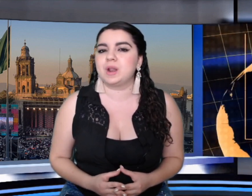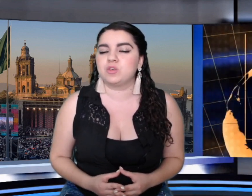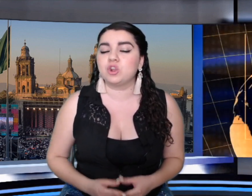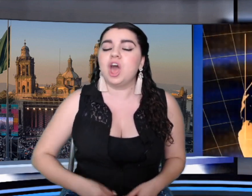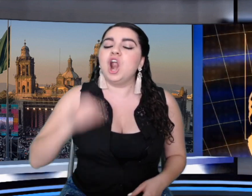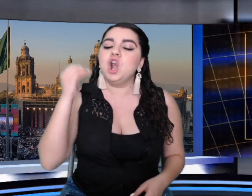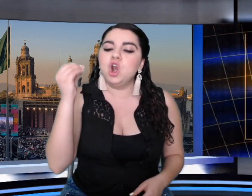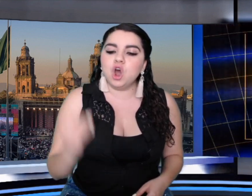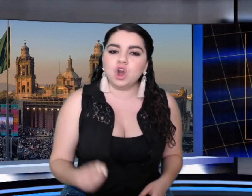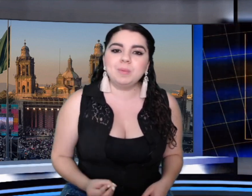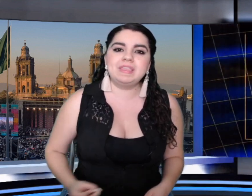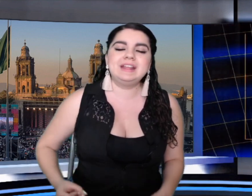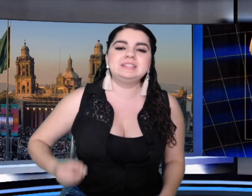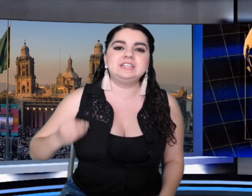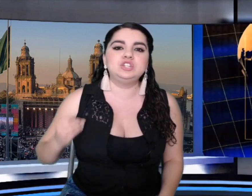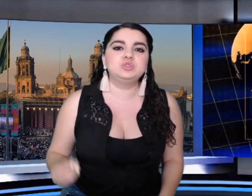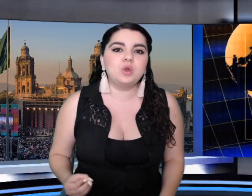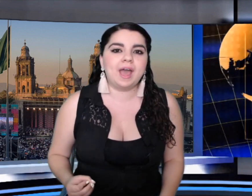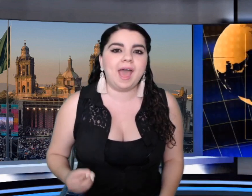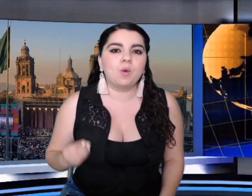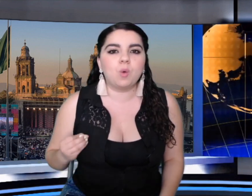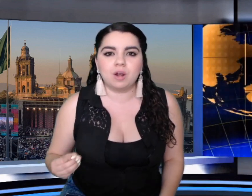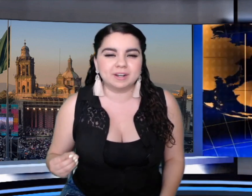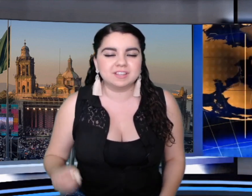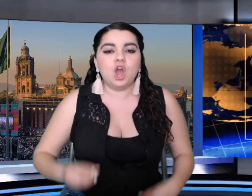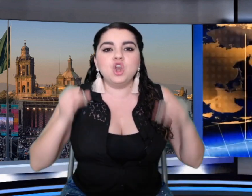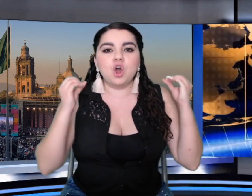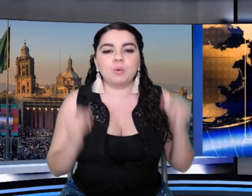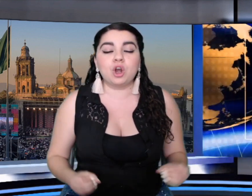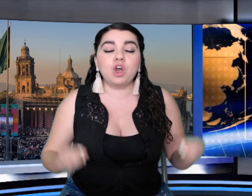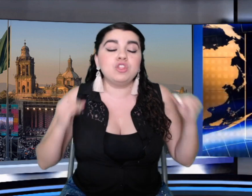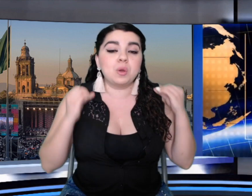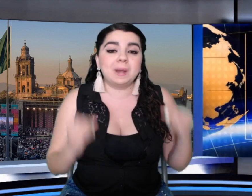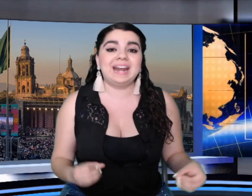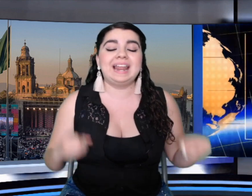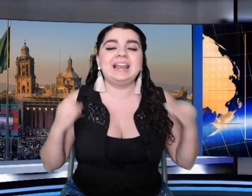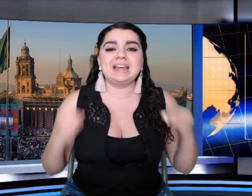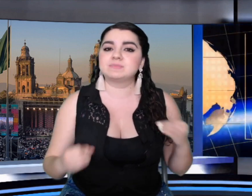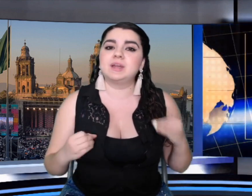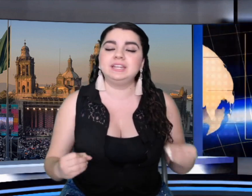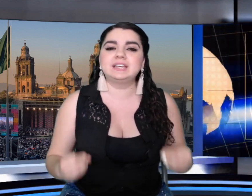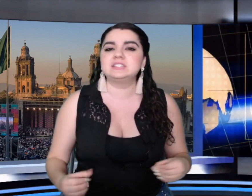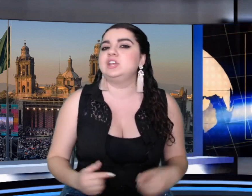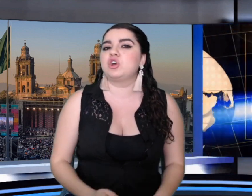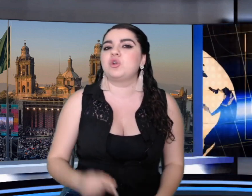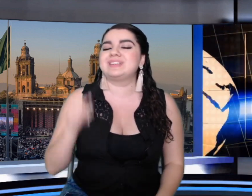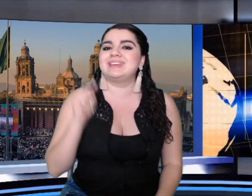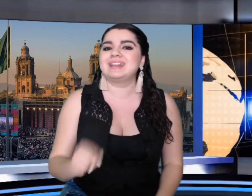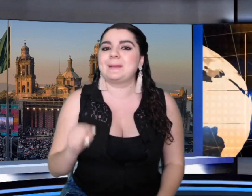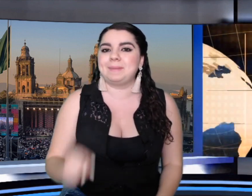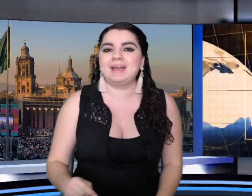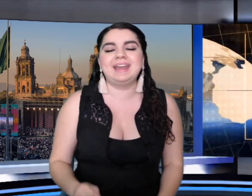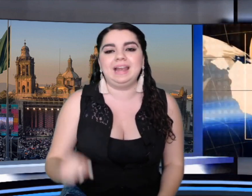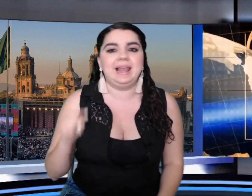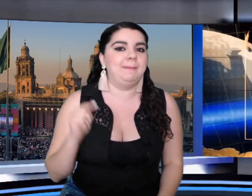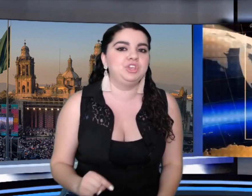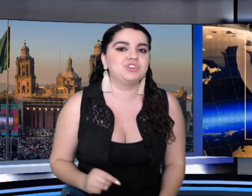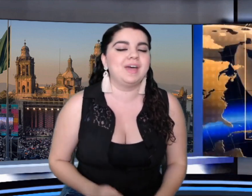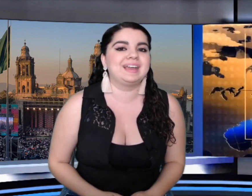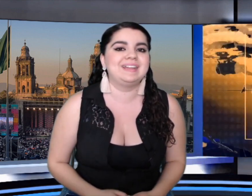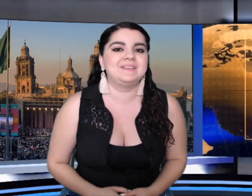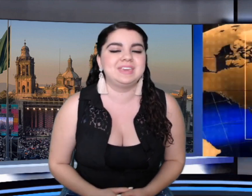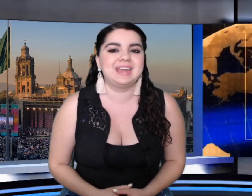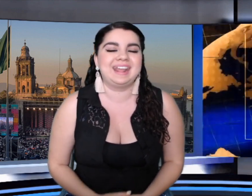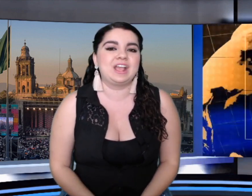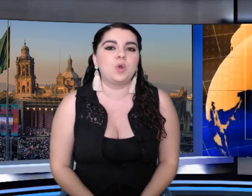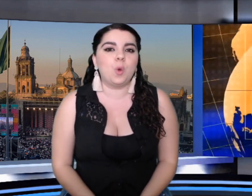López Obrador logró meter en cintura a Walmart, logró doblarle las manitas y logró hacer que paguen la